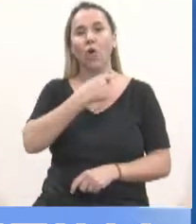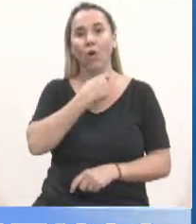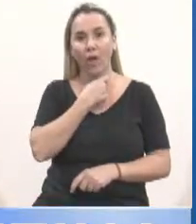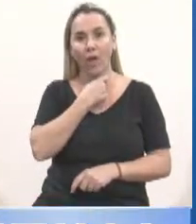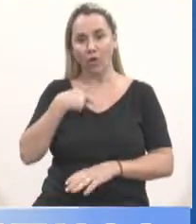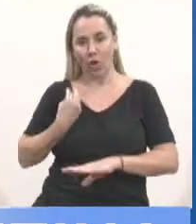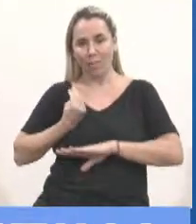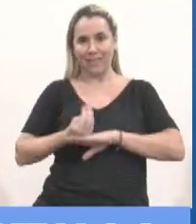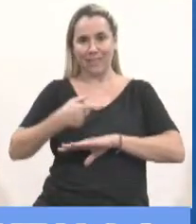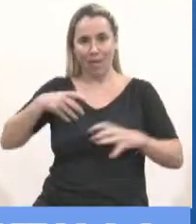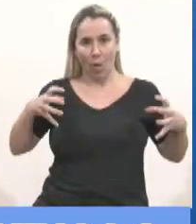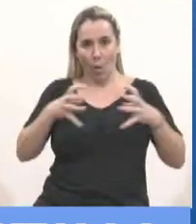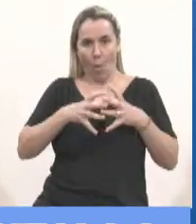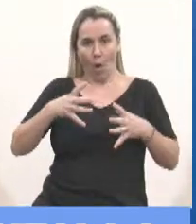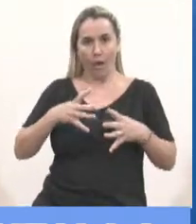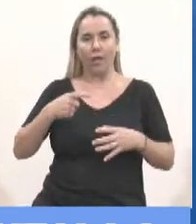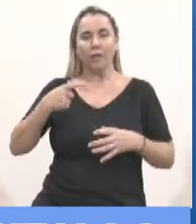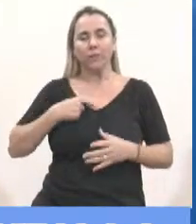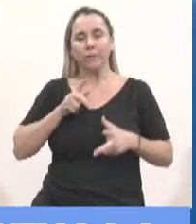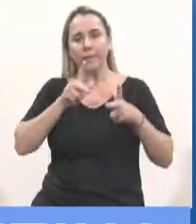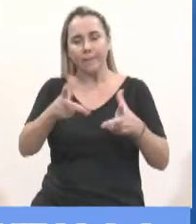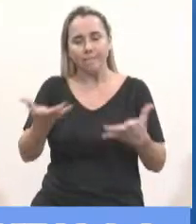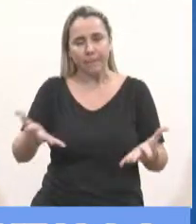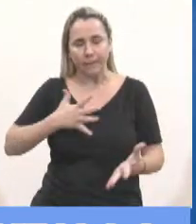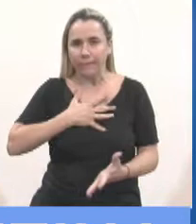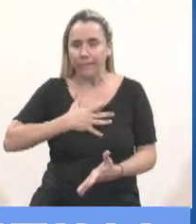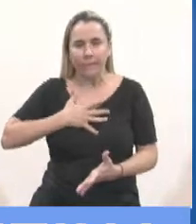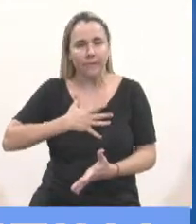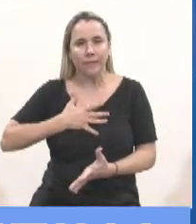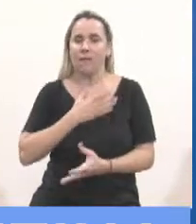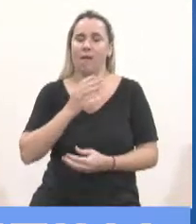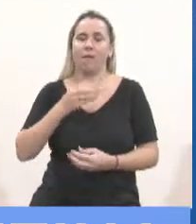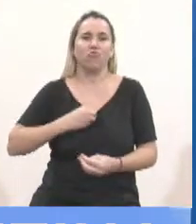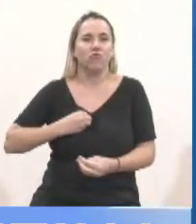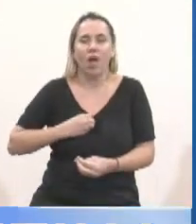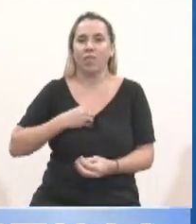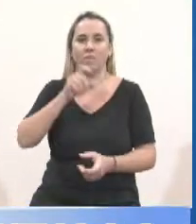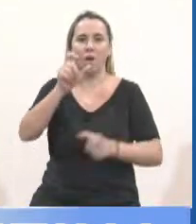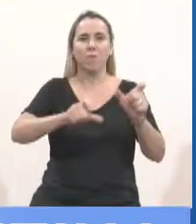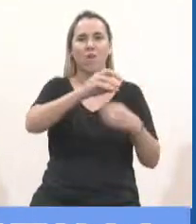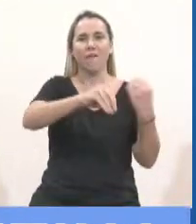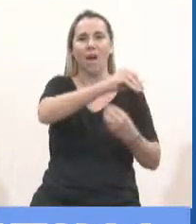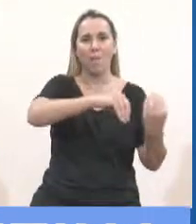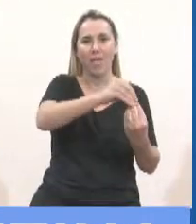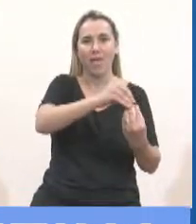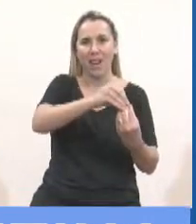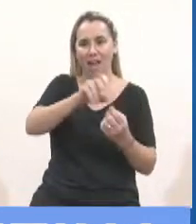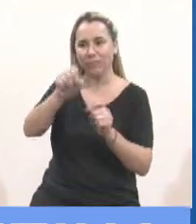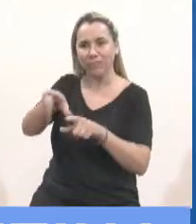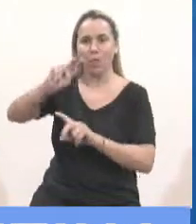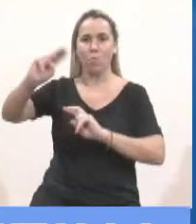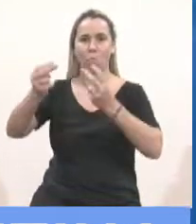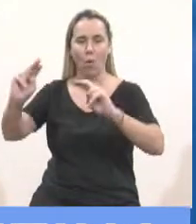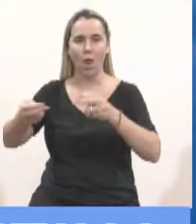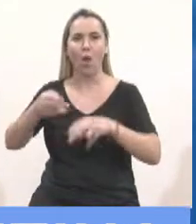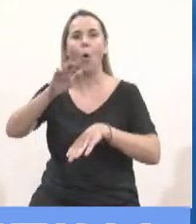nombre de nuestro bloque, expresar nuestro profundo pesar a la familia de los argentinos que han sido víctimas del